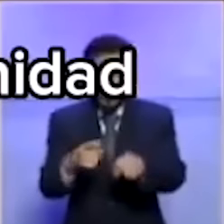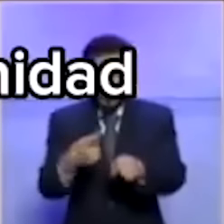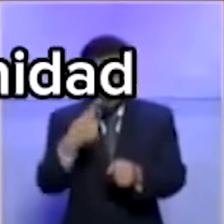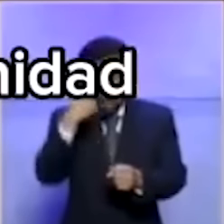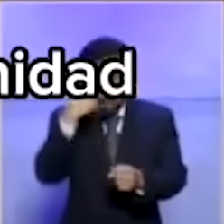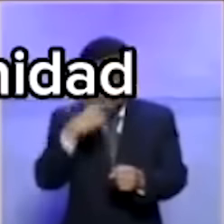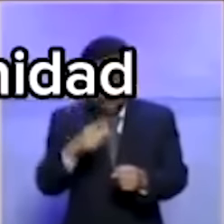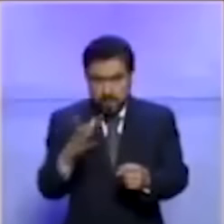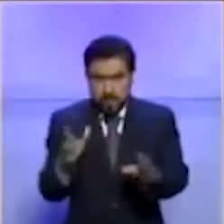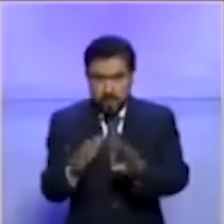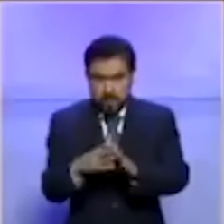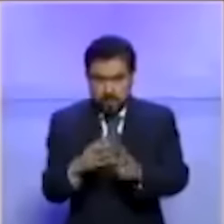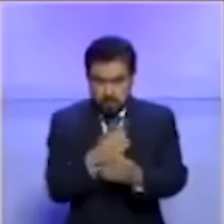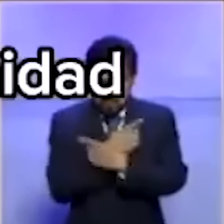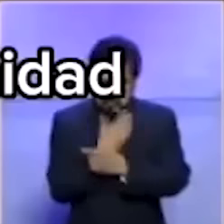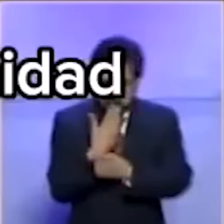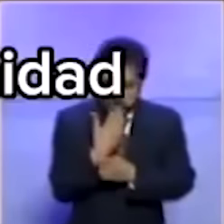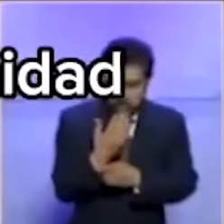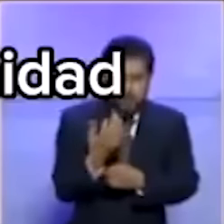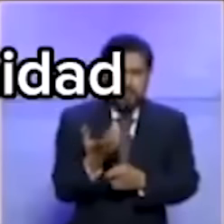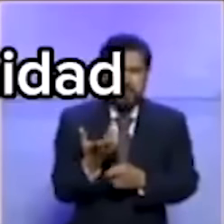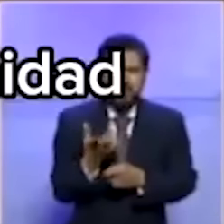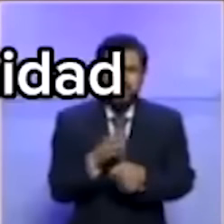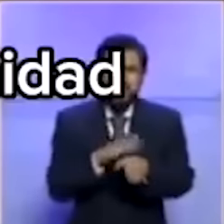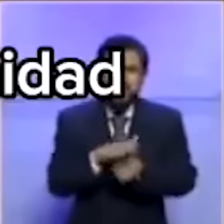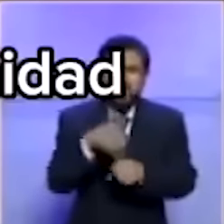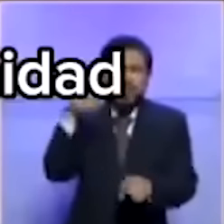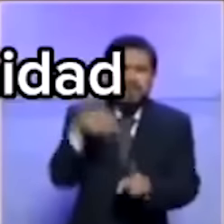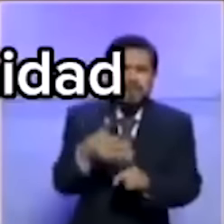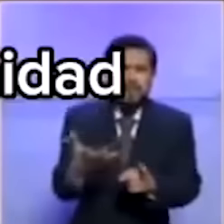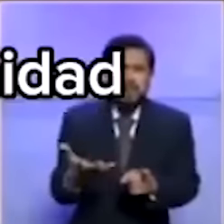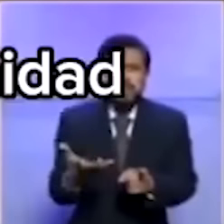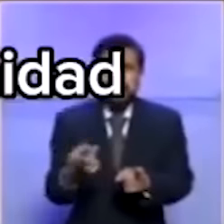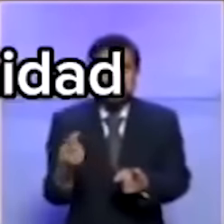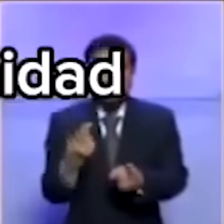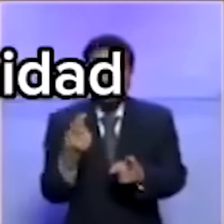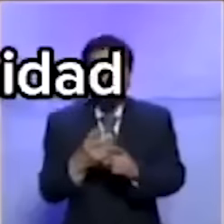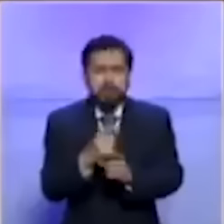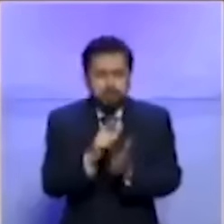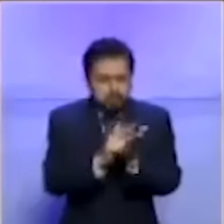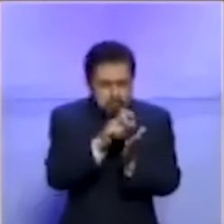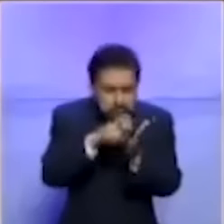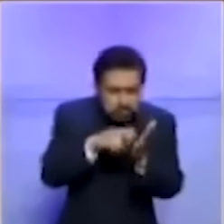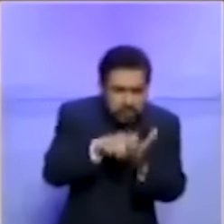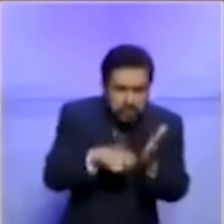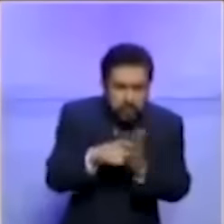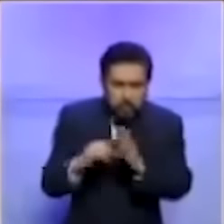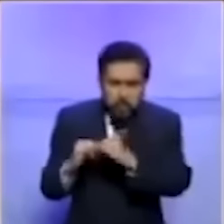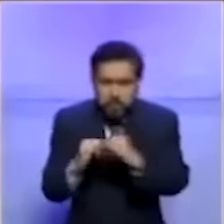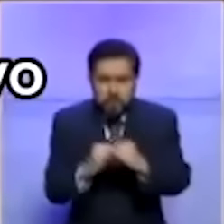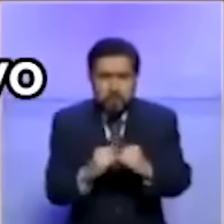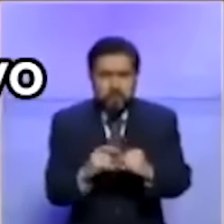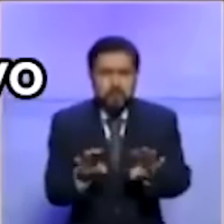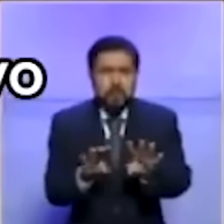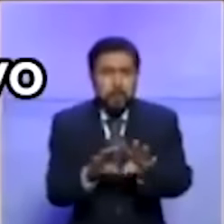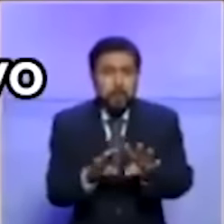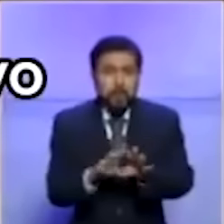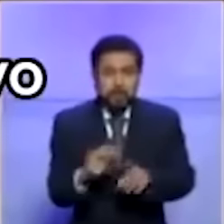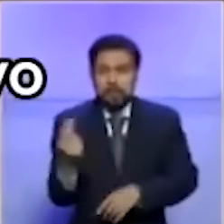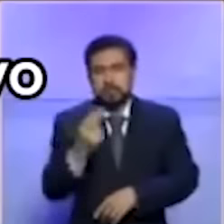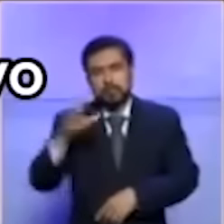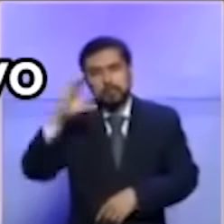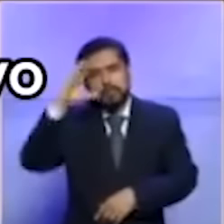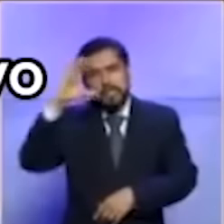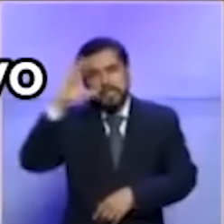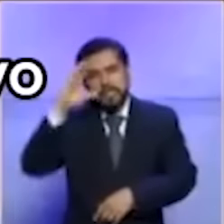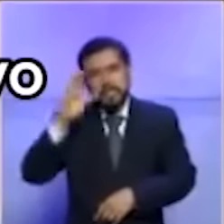a partir de la dignidad reformular un sistema para procurar la dignidad exige que los cambios sean pensados